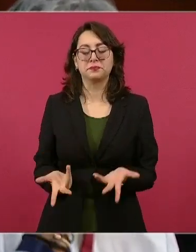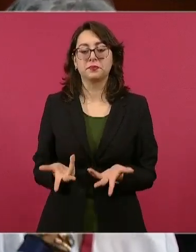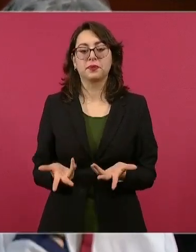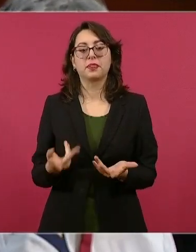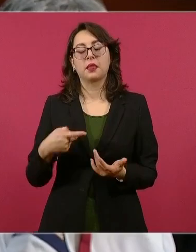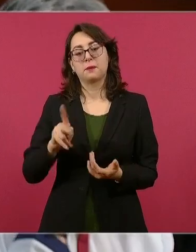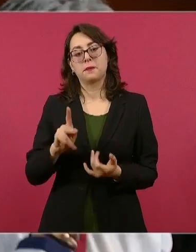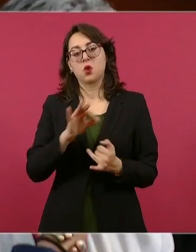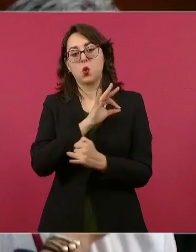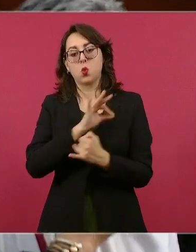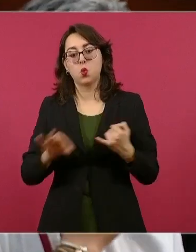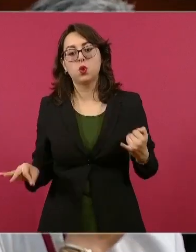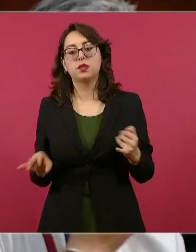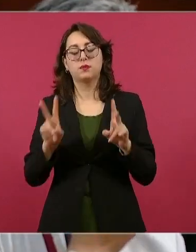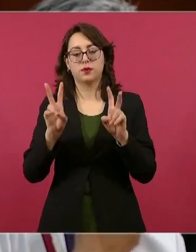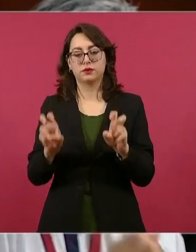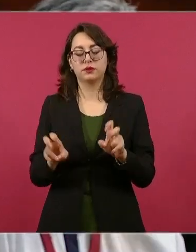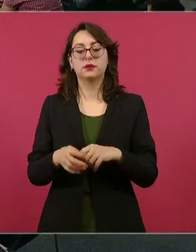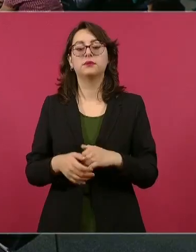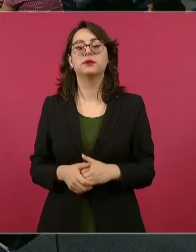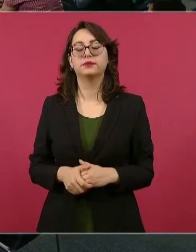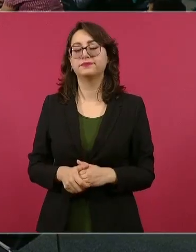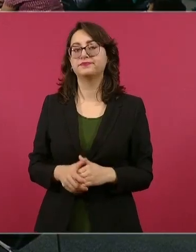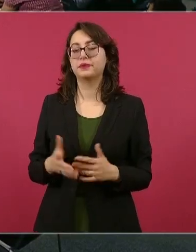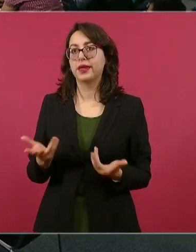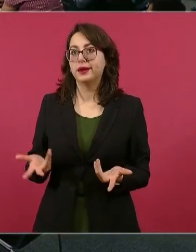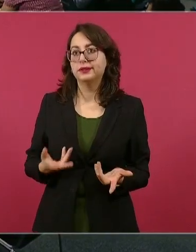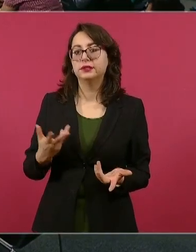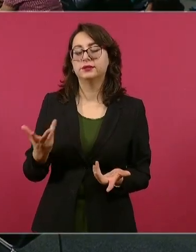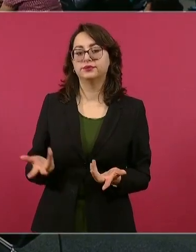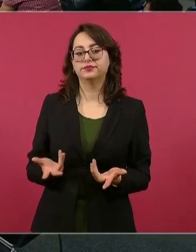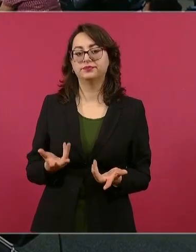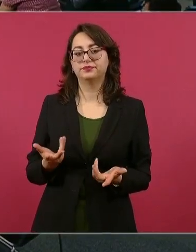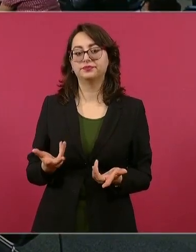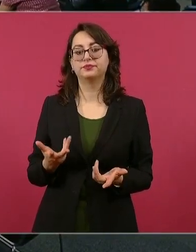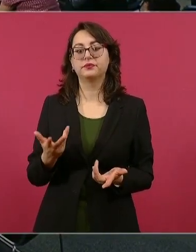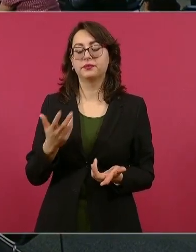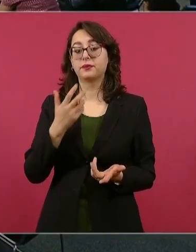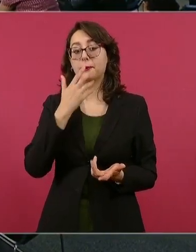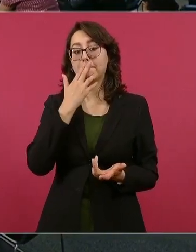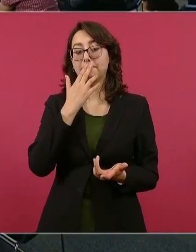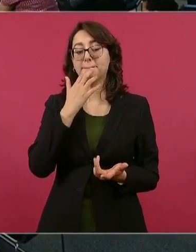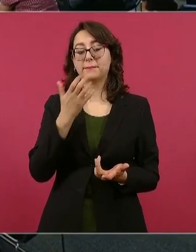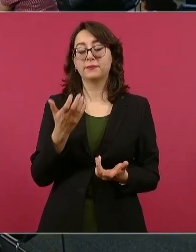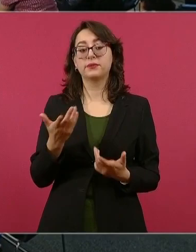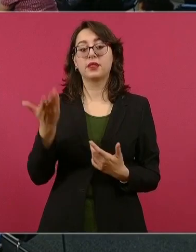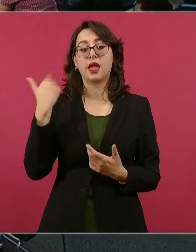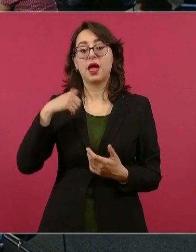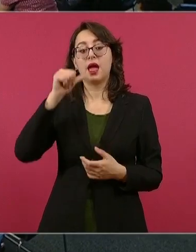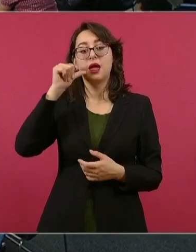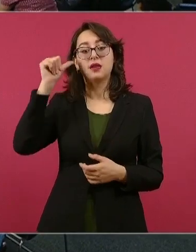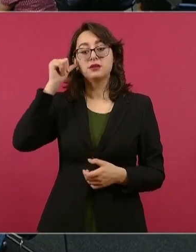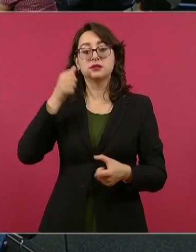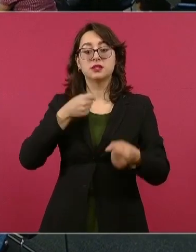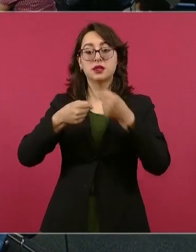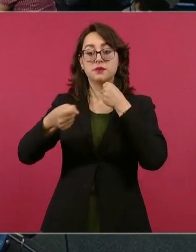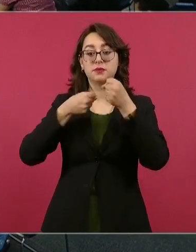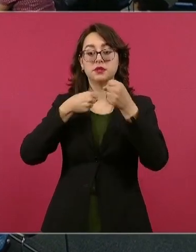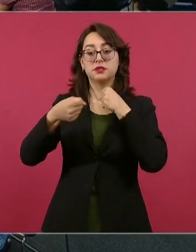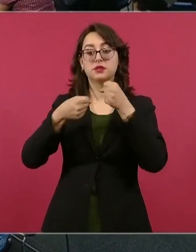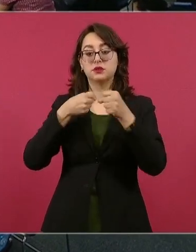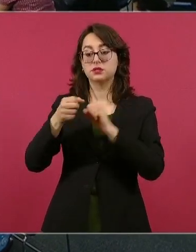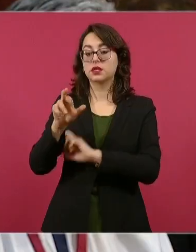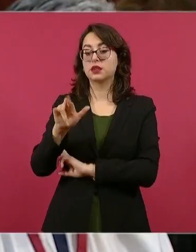planteaba el reflejo de una entrevista, más bien se presentó la entrevista que le hizo el periodista, descanse en paz, Ricardo